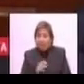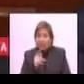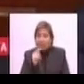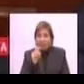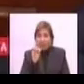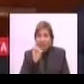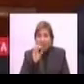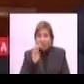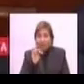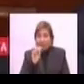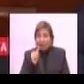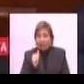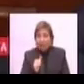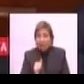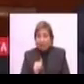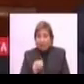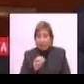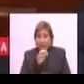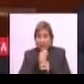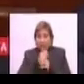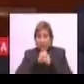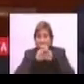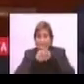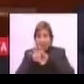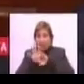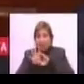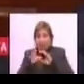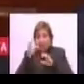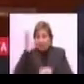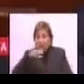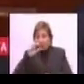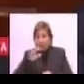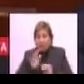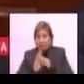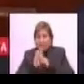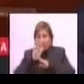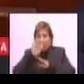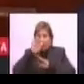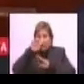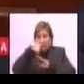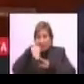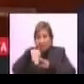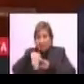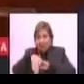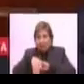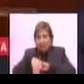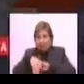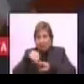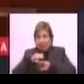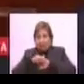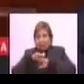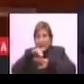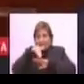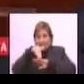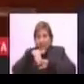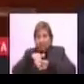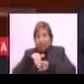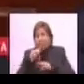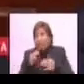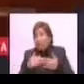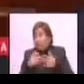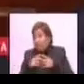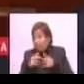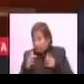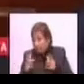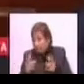Tuchman, Los cañones de agosto, ya estamos en la pendiente en la que ya nadie se puede salir. Así comienzan las cosas